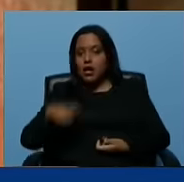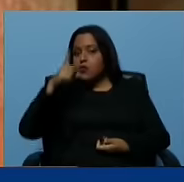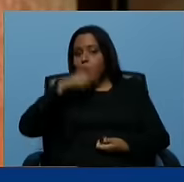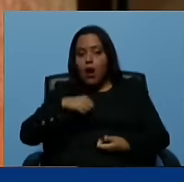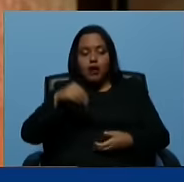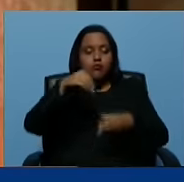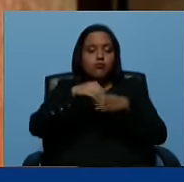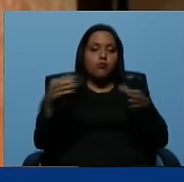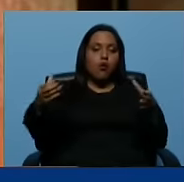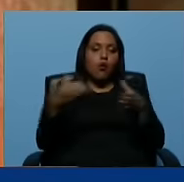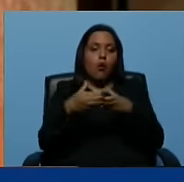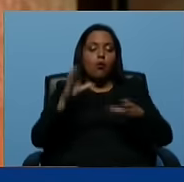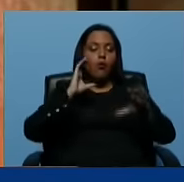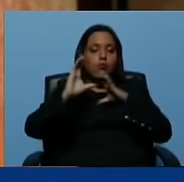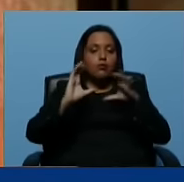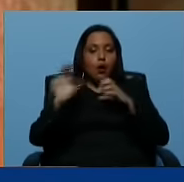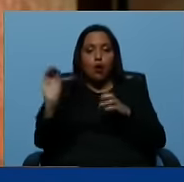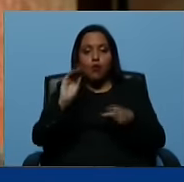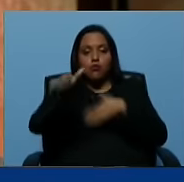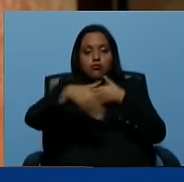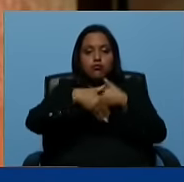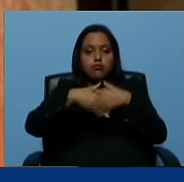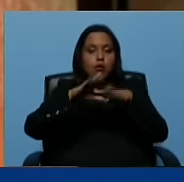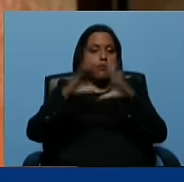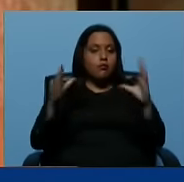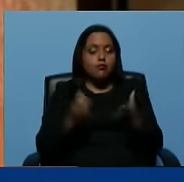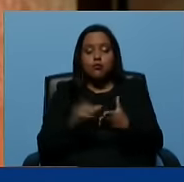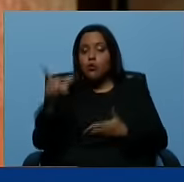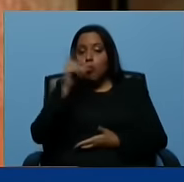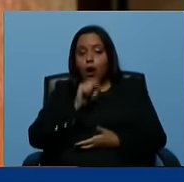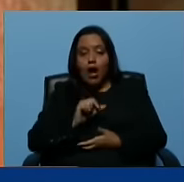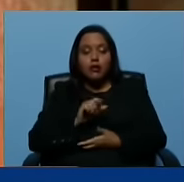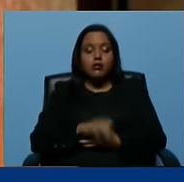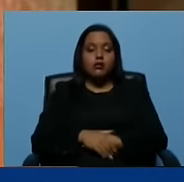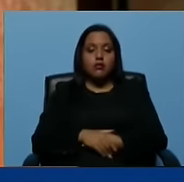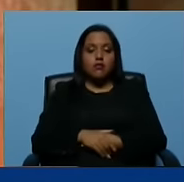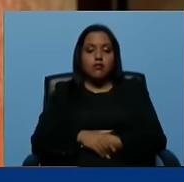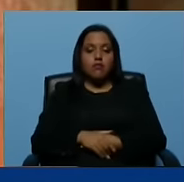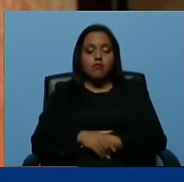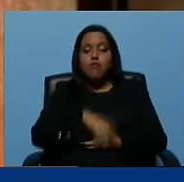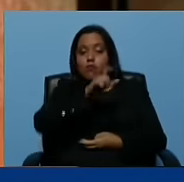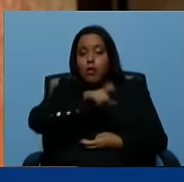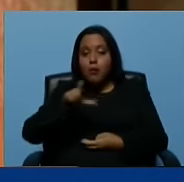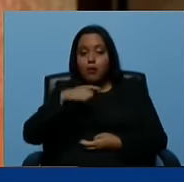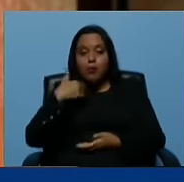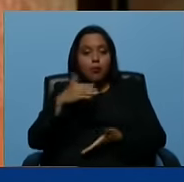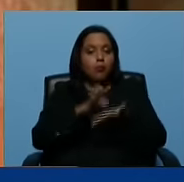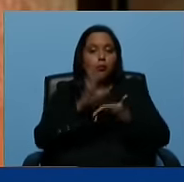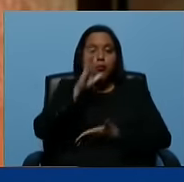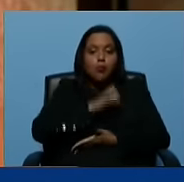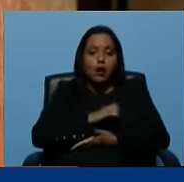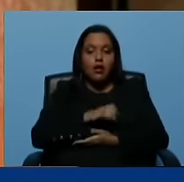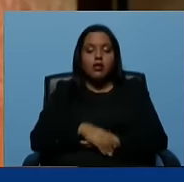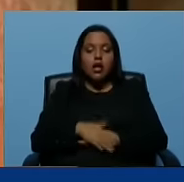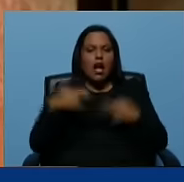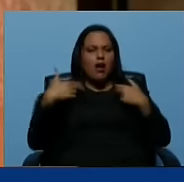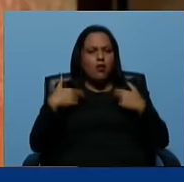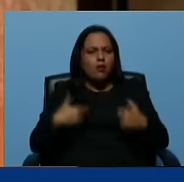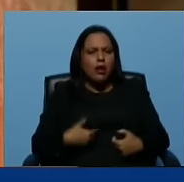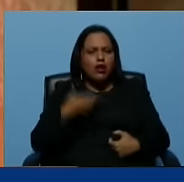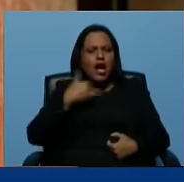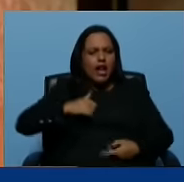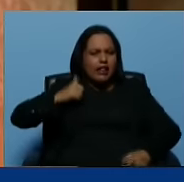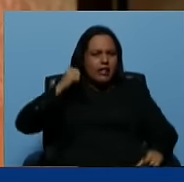medios de comunicación y en las redes sociales del mundo entero, no existen. Las víctimas no existen. No son seres humanos que fueron asesinados, que